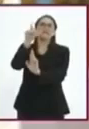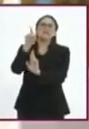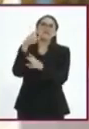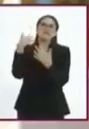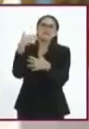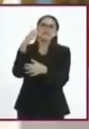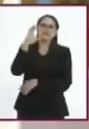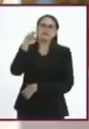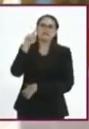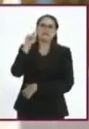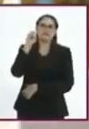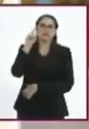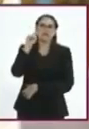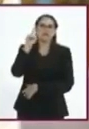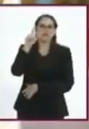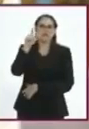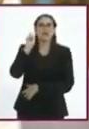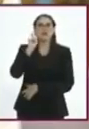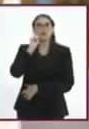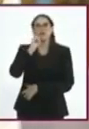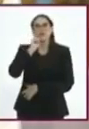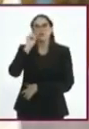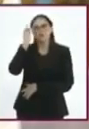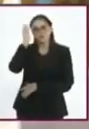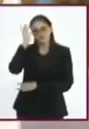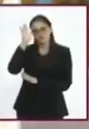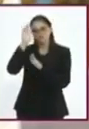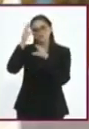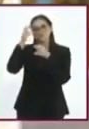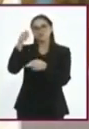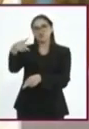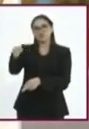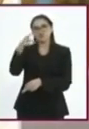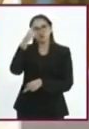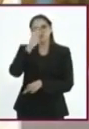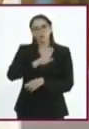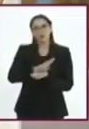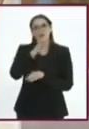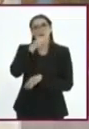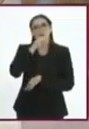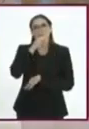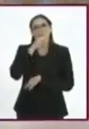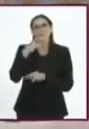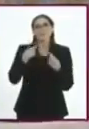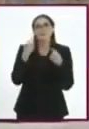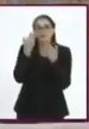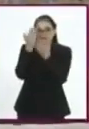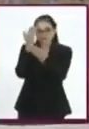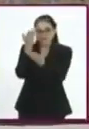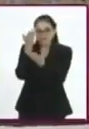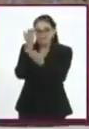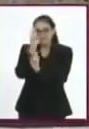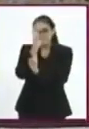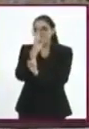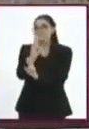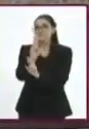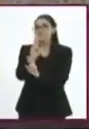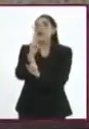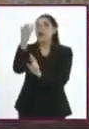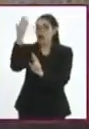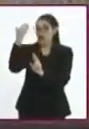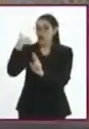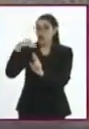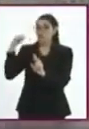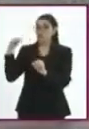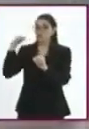la diosa del maíz, a donde los indígenas llevaban ofrendas, Pero durante el virreinato, en ese lugar,